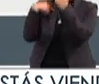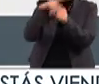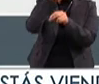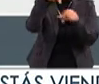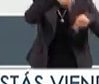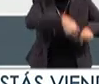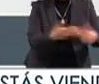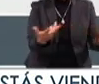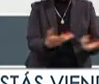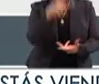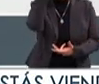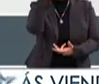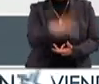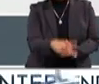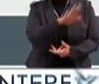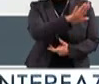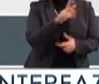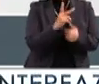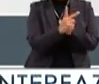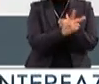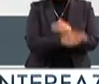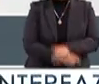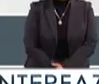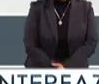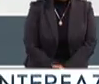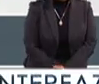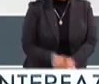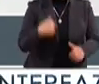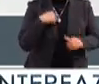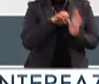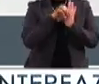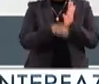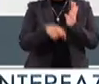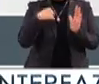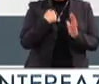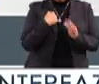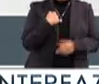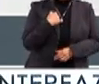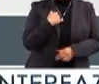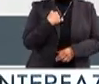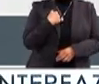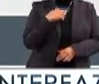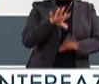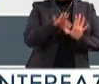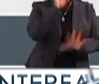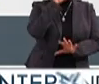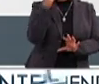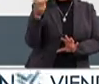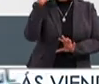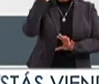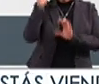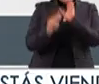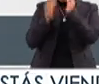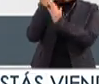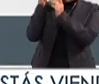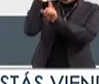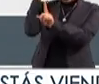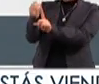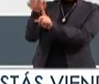trazados de qué es lo que quieres hacer a tu regreso a México en mi caso en particular yo elegí esta maestría